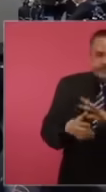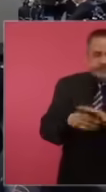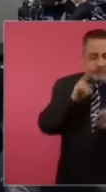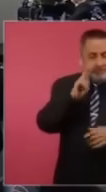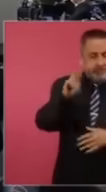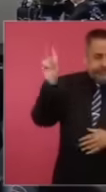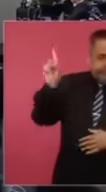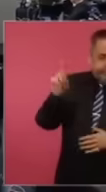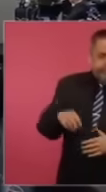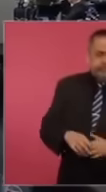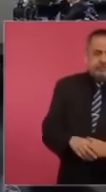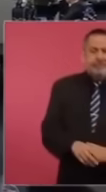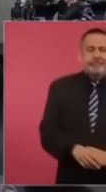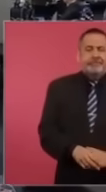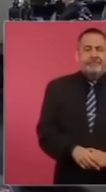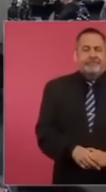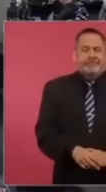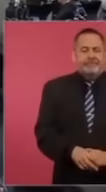ahí.